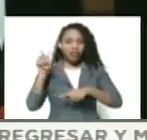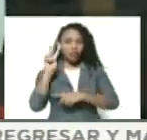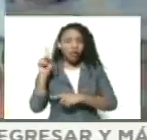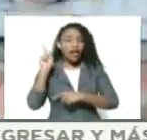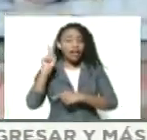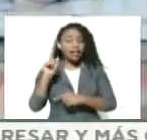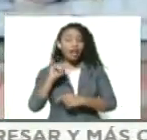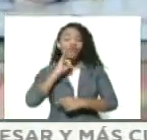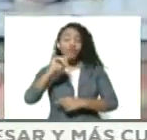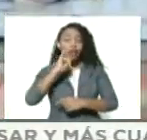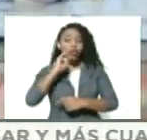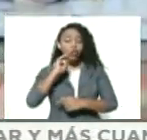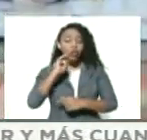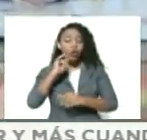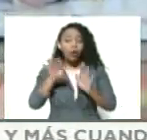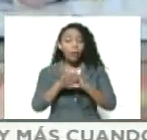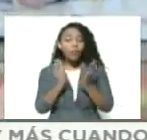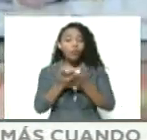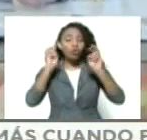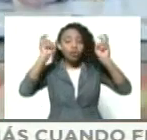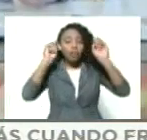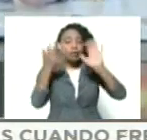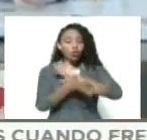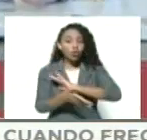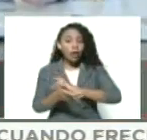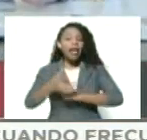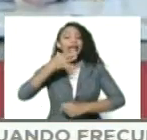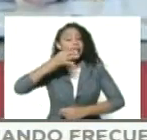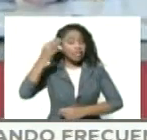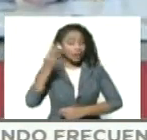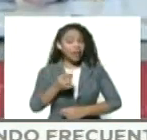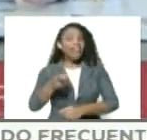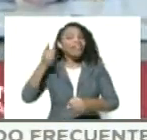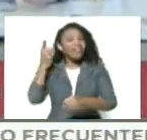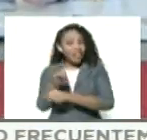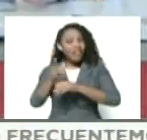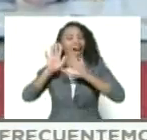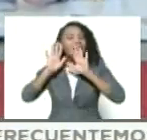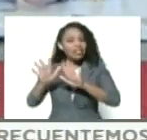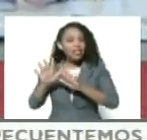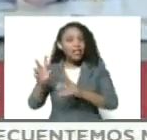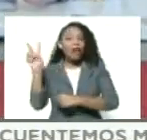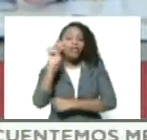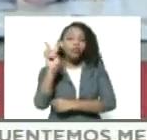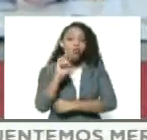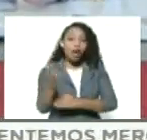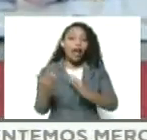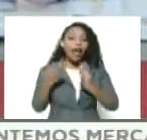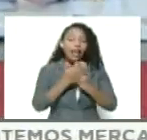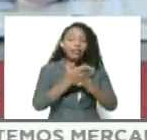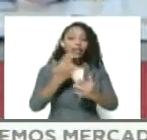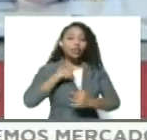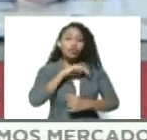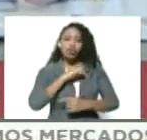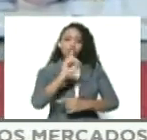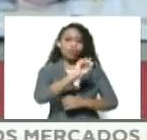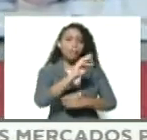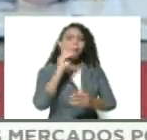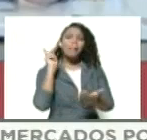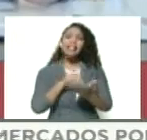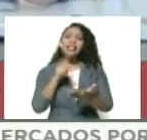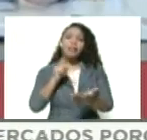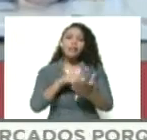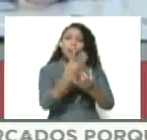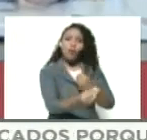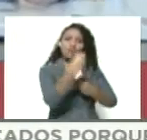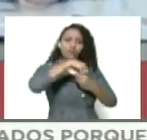noticia, titular en el mundo. Y de verdad, así debe ser, los venezolanos entre nosotros, sin intervención extranjera, sin sanciones,